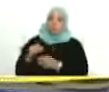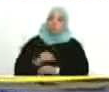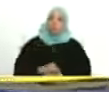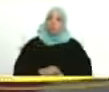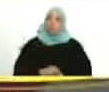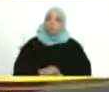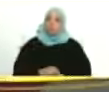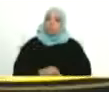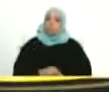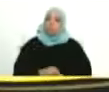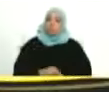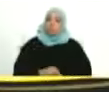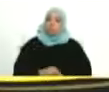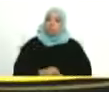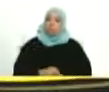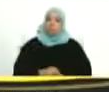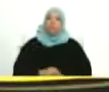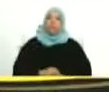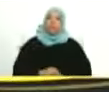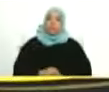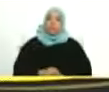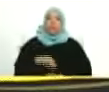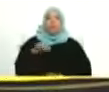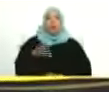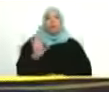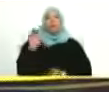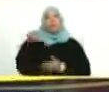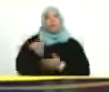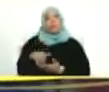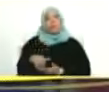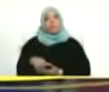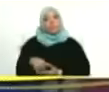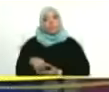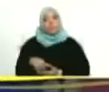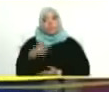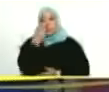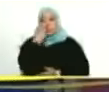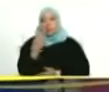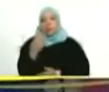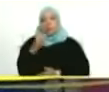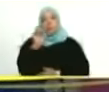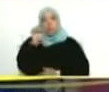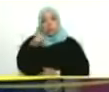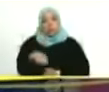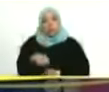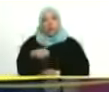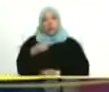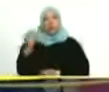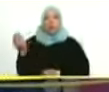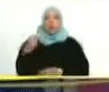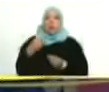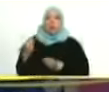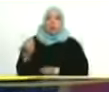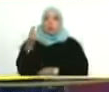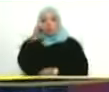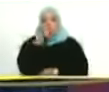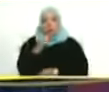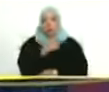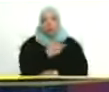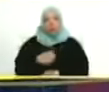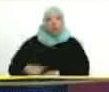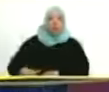ha pedido. Aquí estamos desde el Estado de Aragua, dándole un sí cada vez más, señor